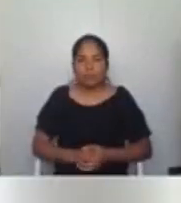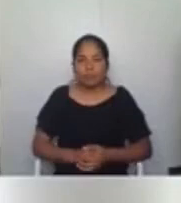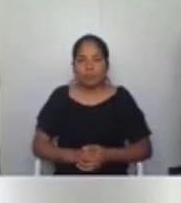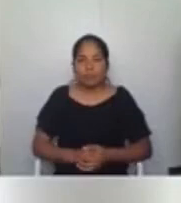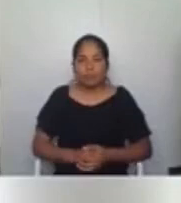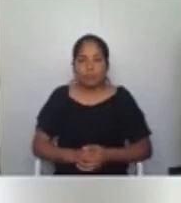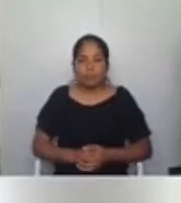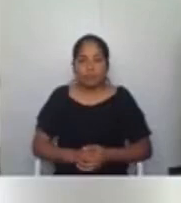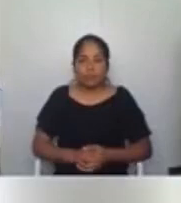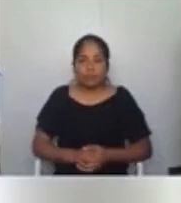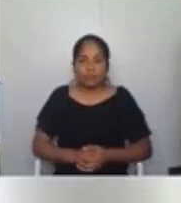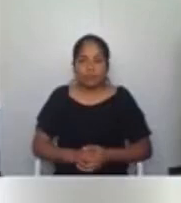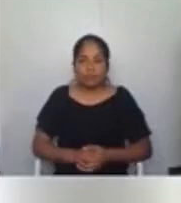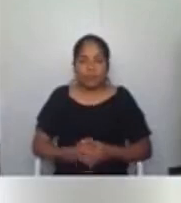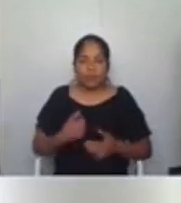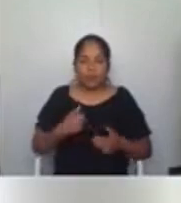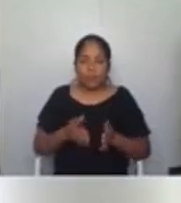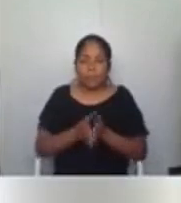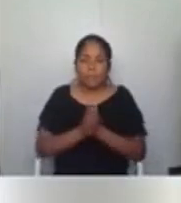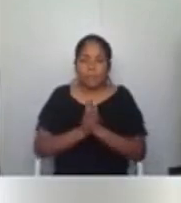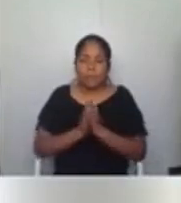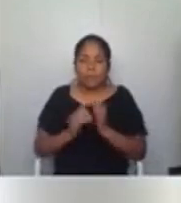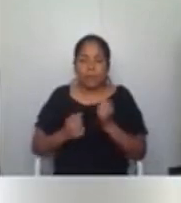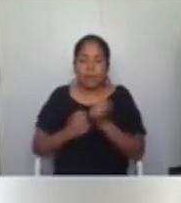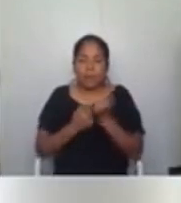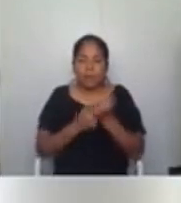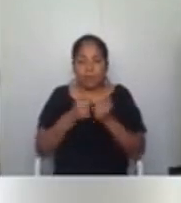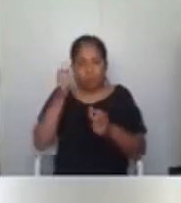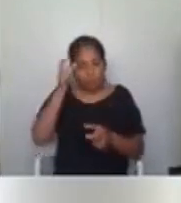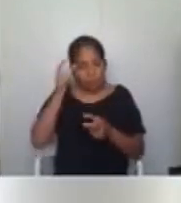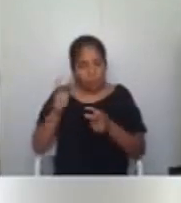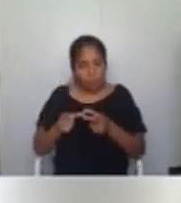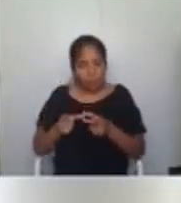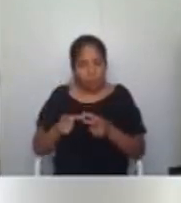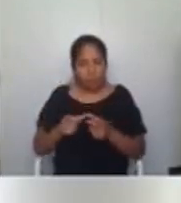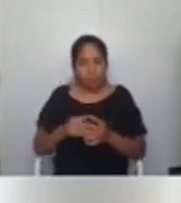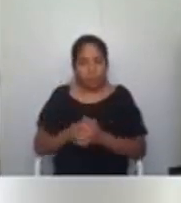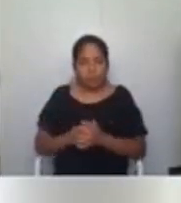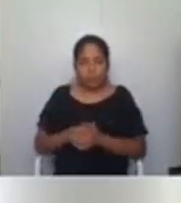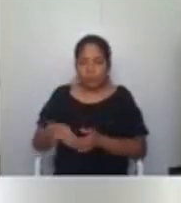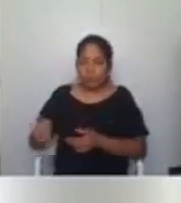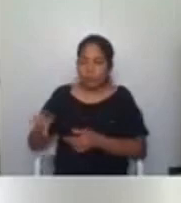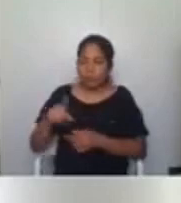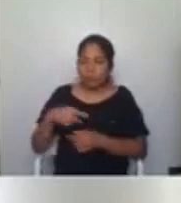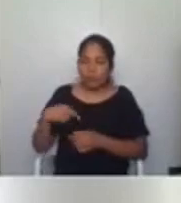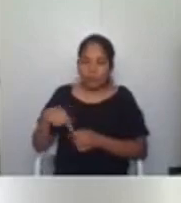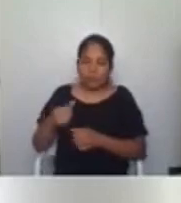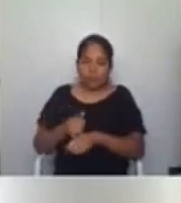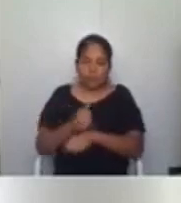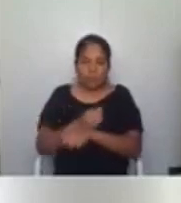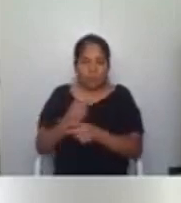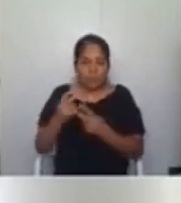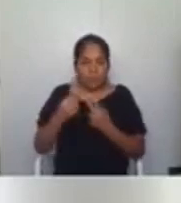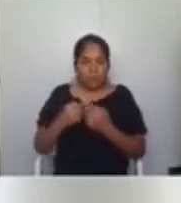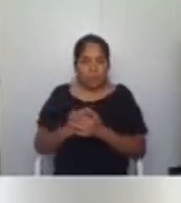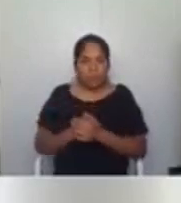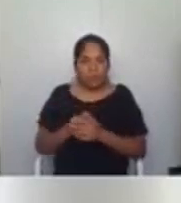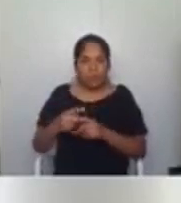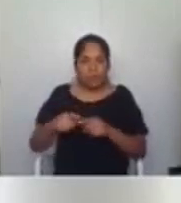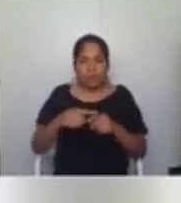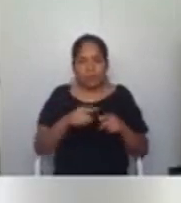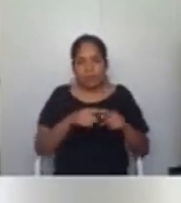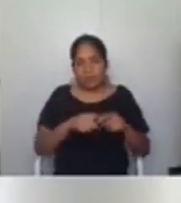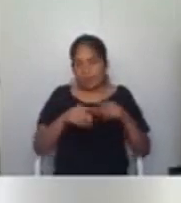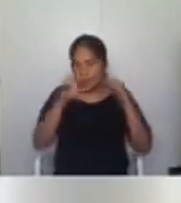Entonces yo les pido su apoyo, señores congresistas, embajadas aquí presentes también. Ha habido varias embajadas